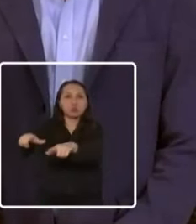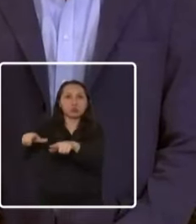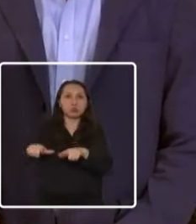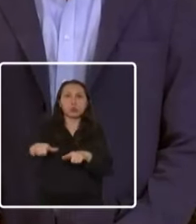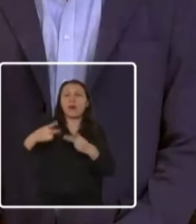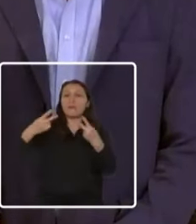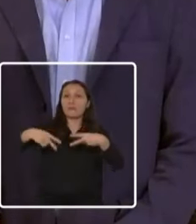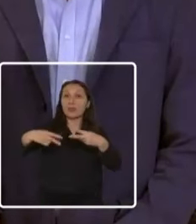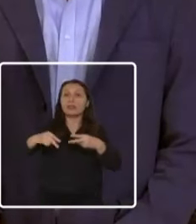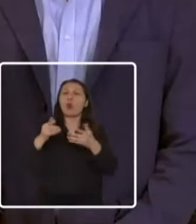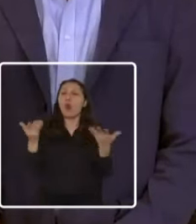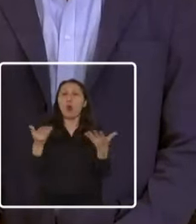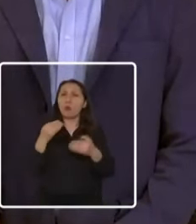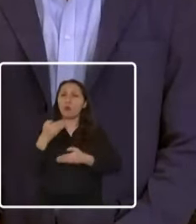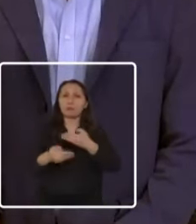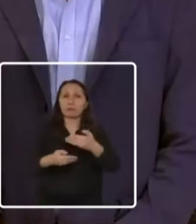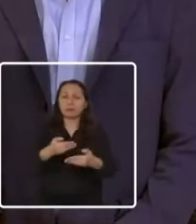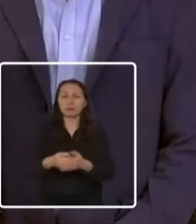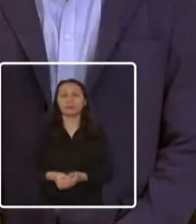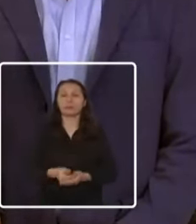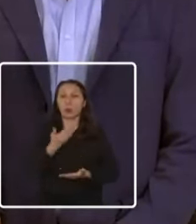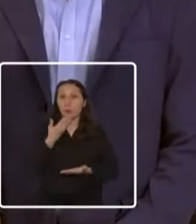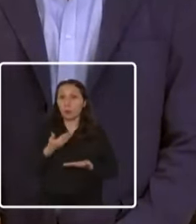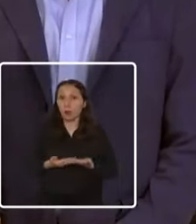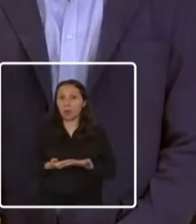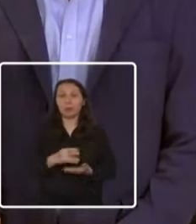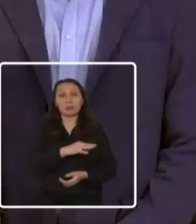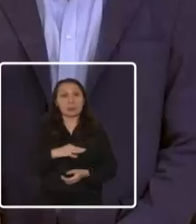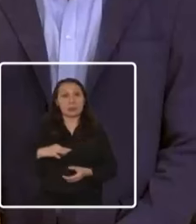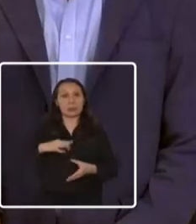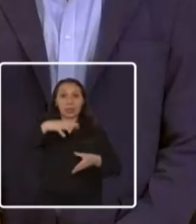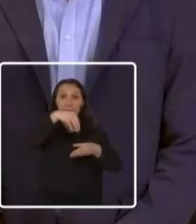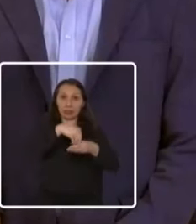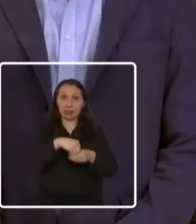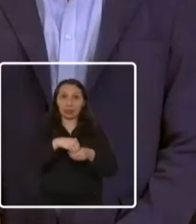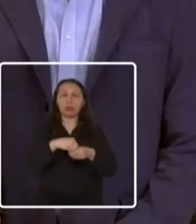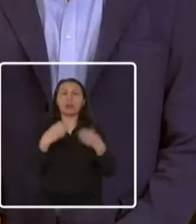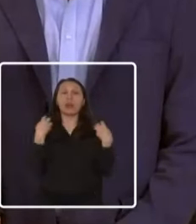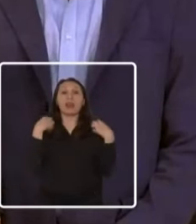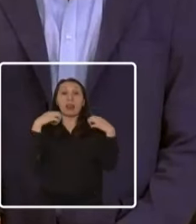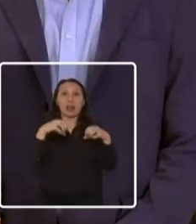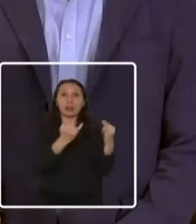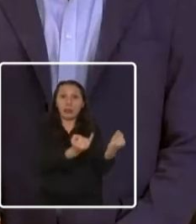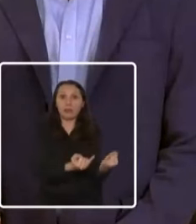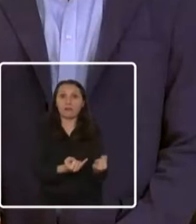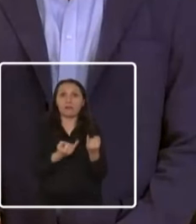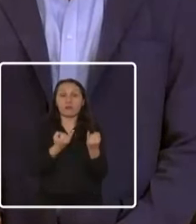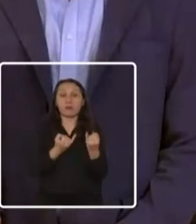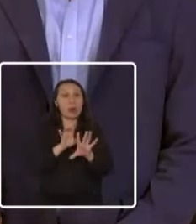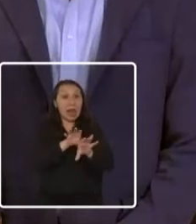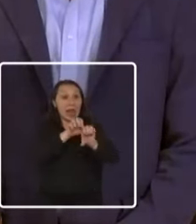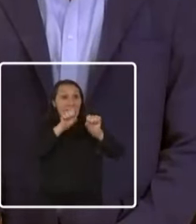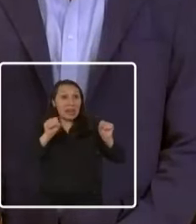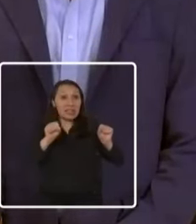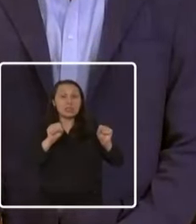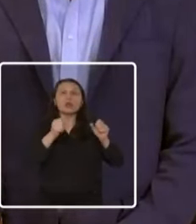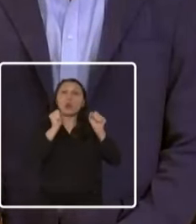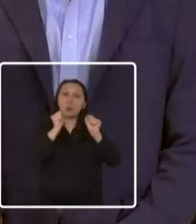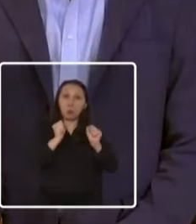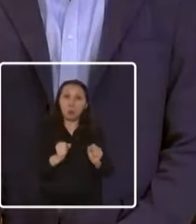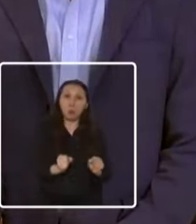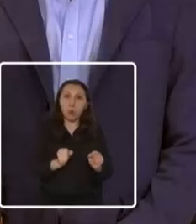Mar. Y el proceso va a ser el siguiente. En la medida en que el Ministerio del Interior, a través de la delegación, nos informe que los polígonos ya están libres